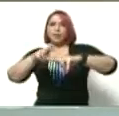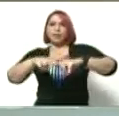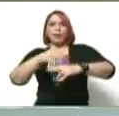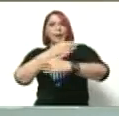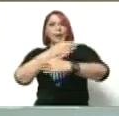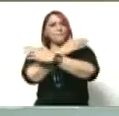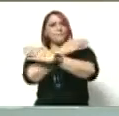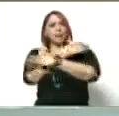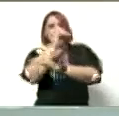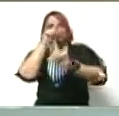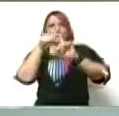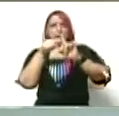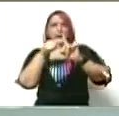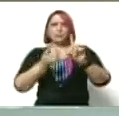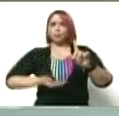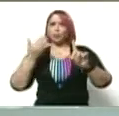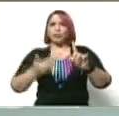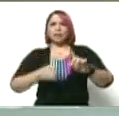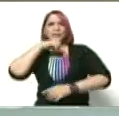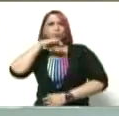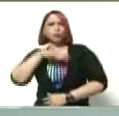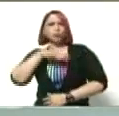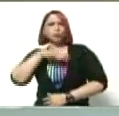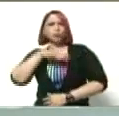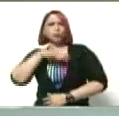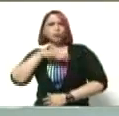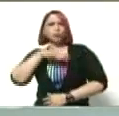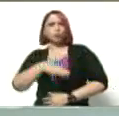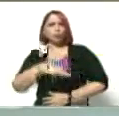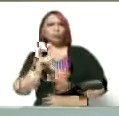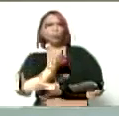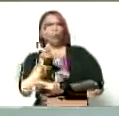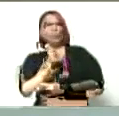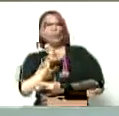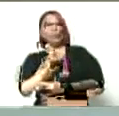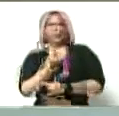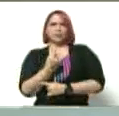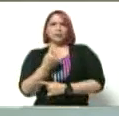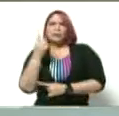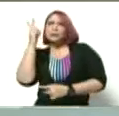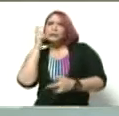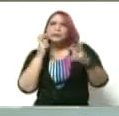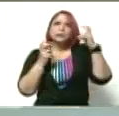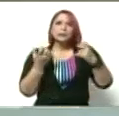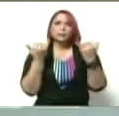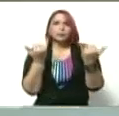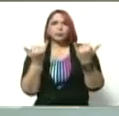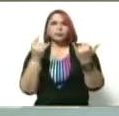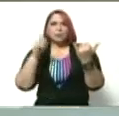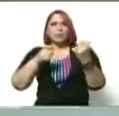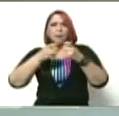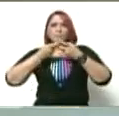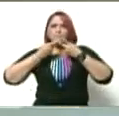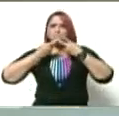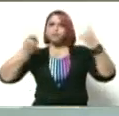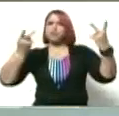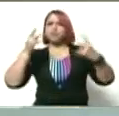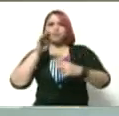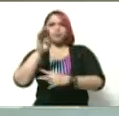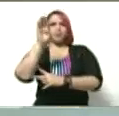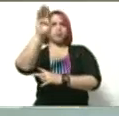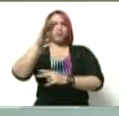historia una historia que no solamente estuvo en nuestro presente sino que se proyecta en el futuro